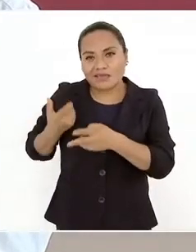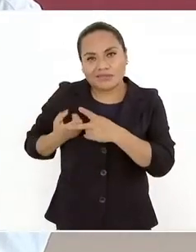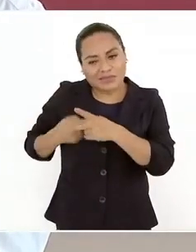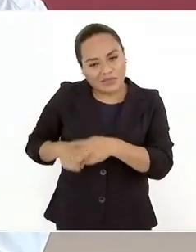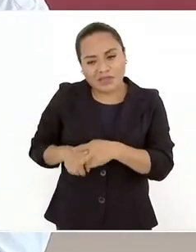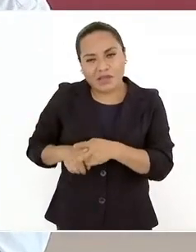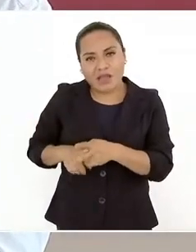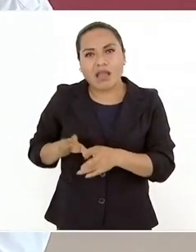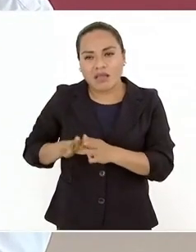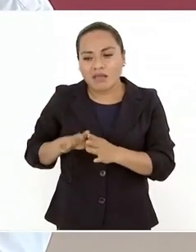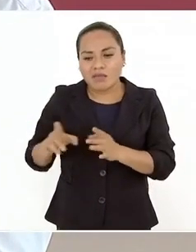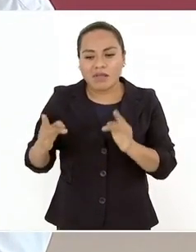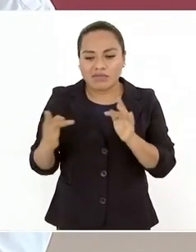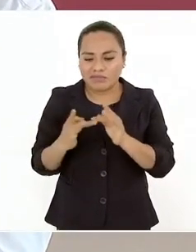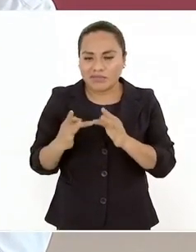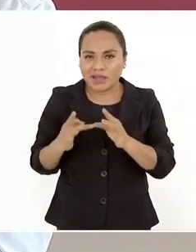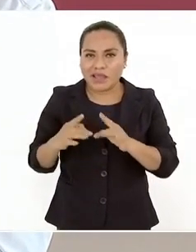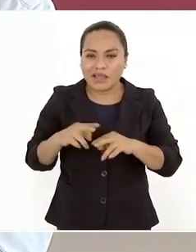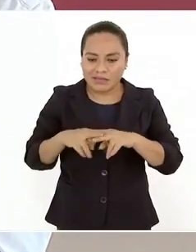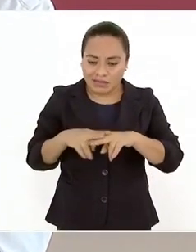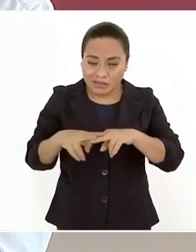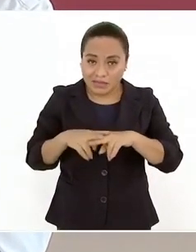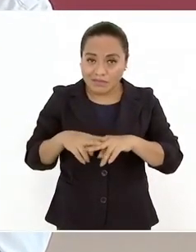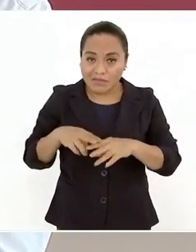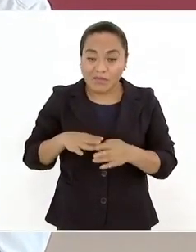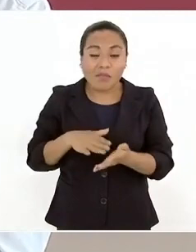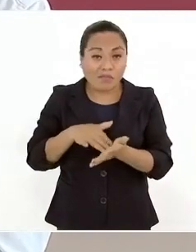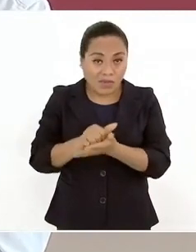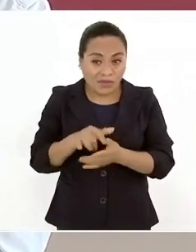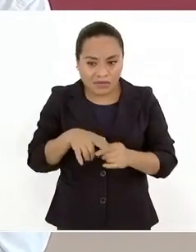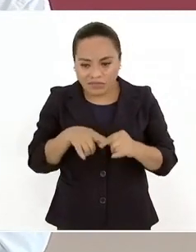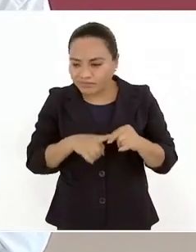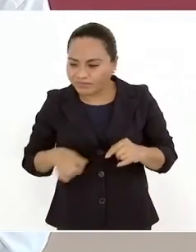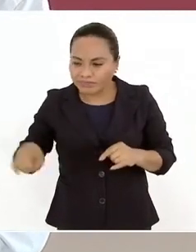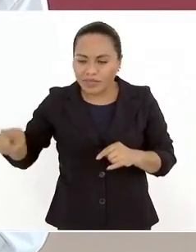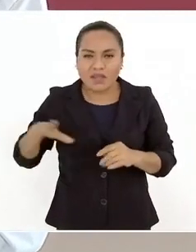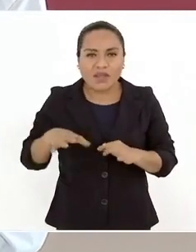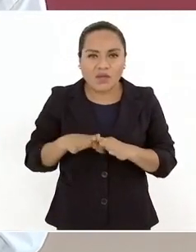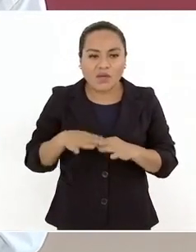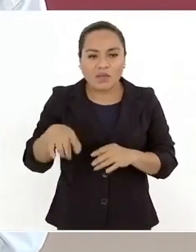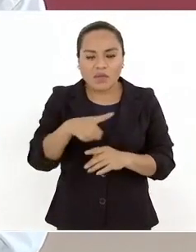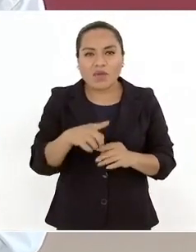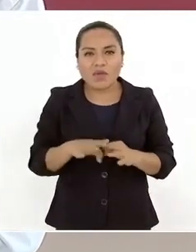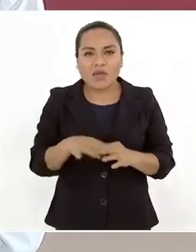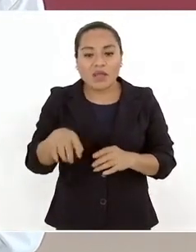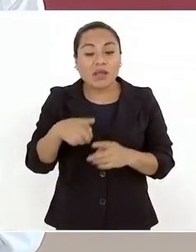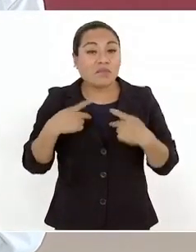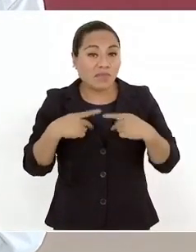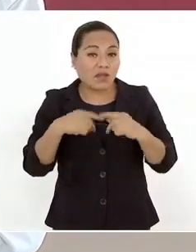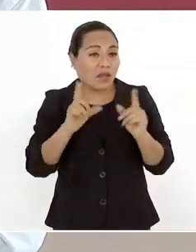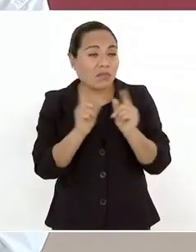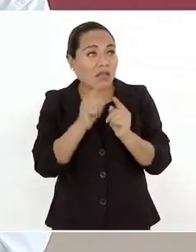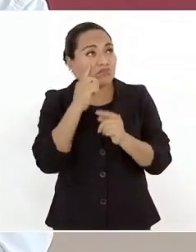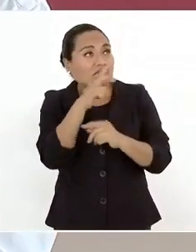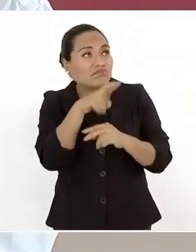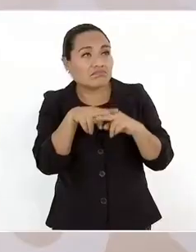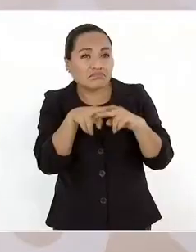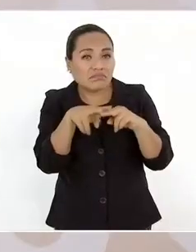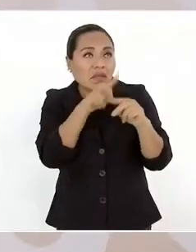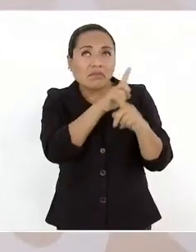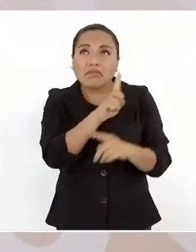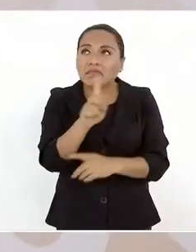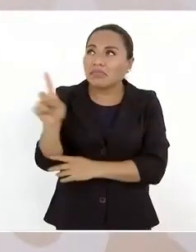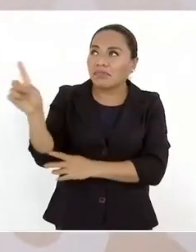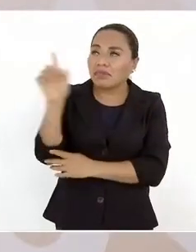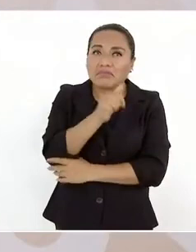y del corredor, acá se trata de que la gente no vea pasar el tren, sino que la gente se suba